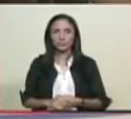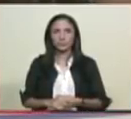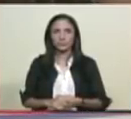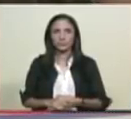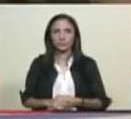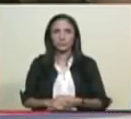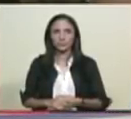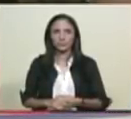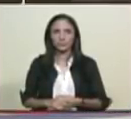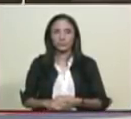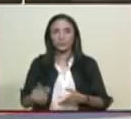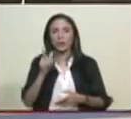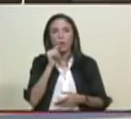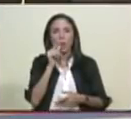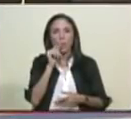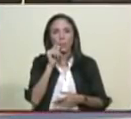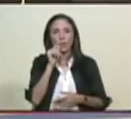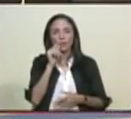lo veo.